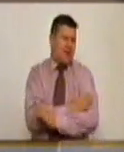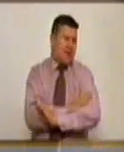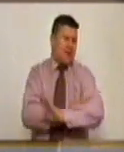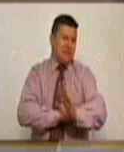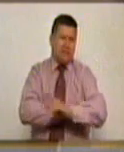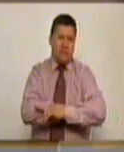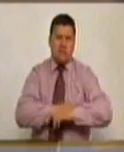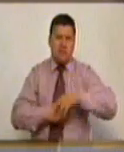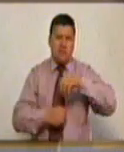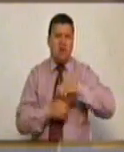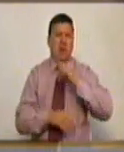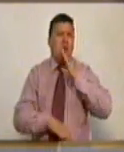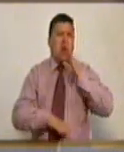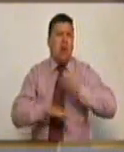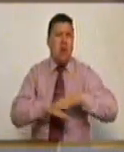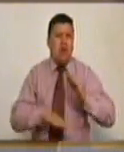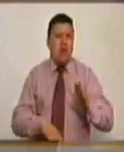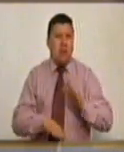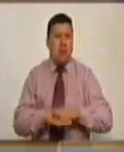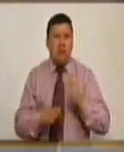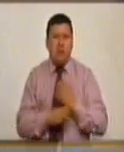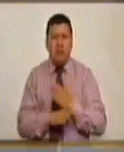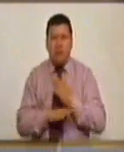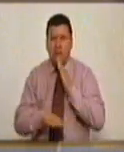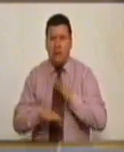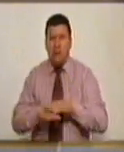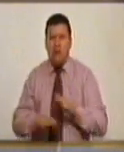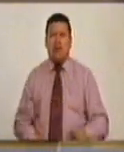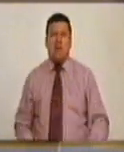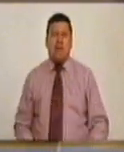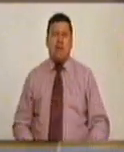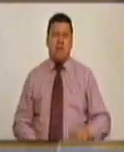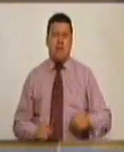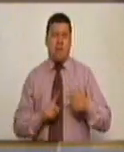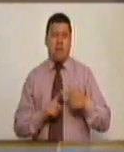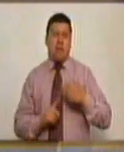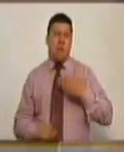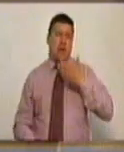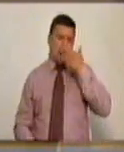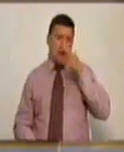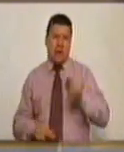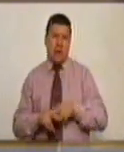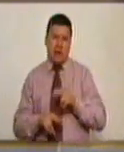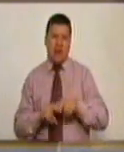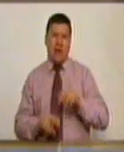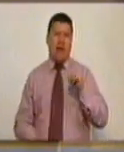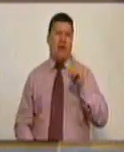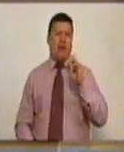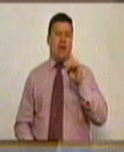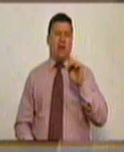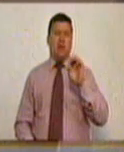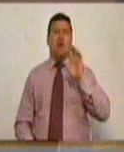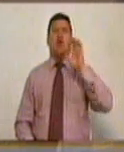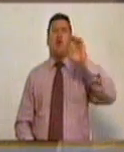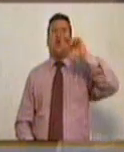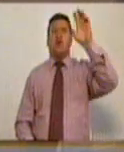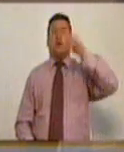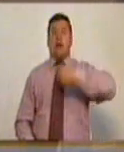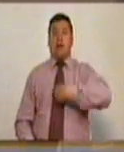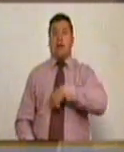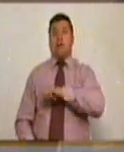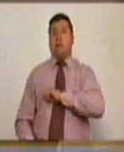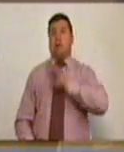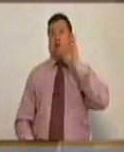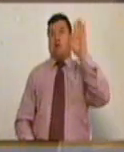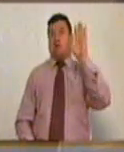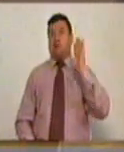ahora quién es el culpable o cómo son las culpabilidades en esto primero gas natural fenosa una empresa transnacional que dice ser Española